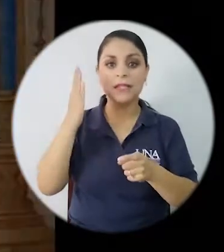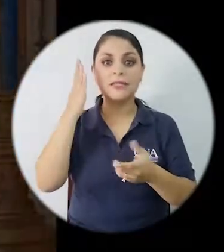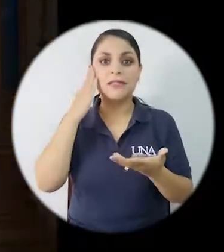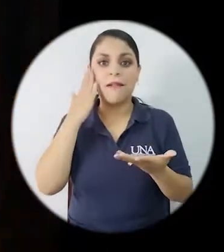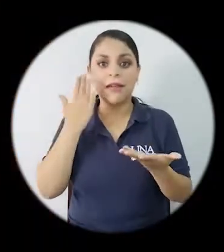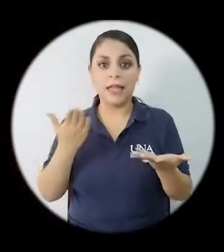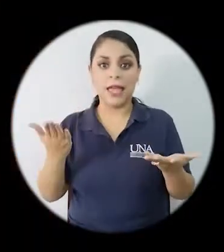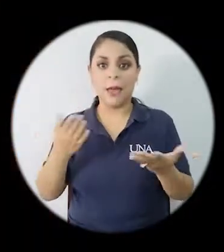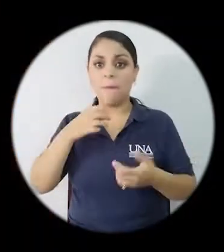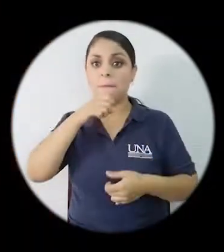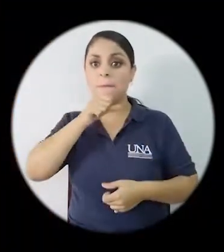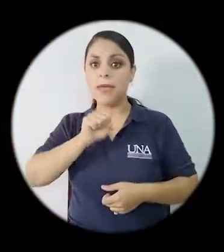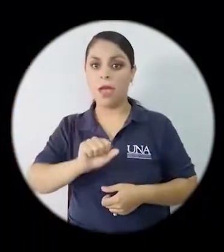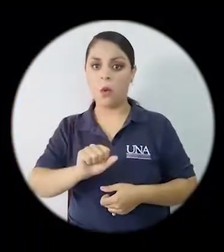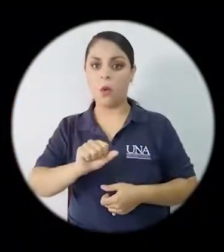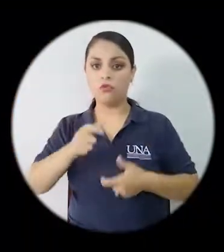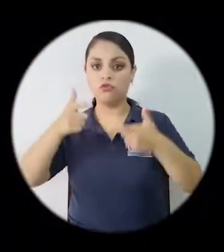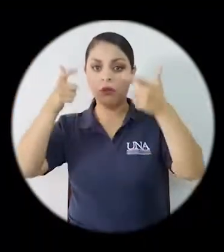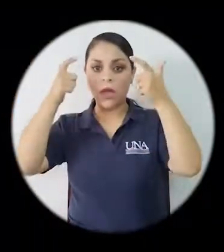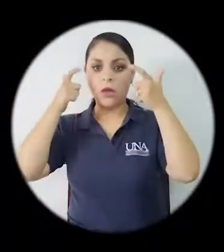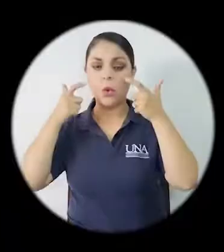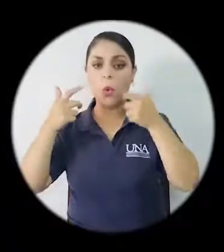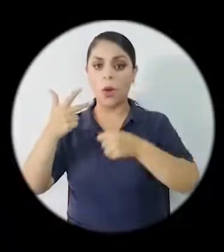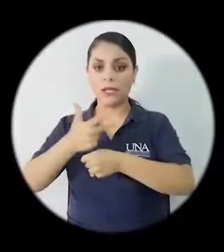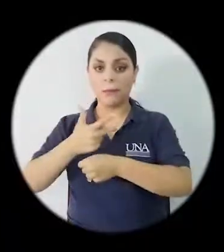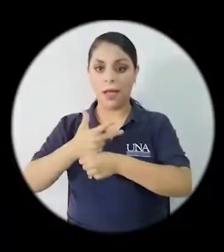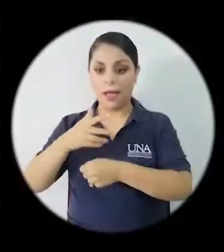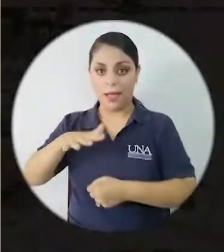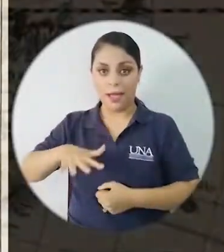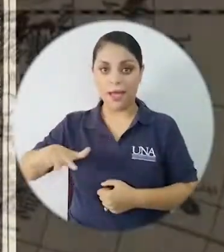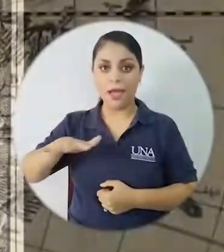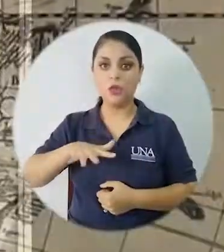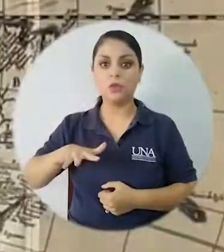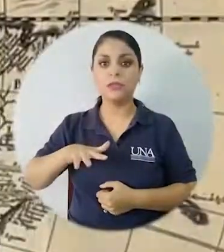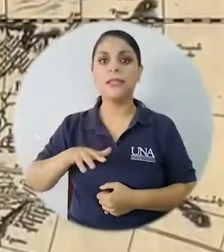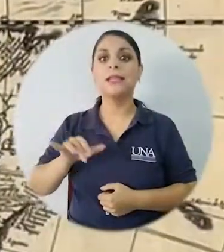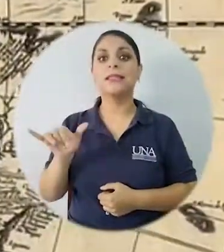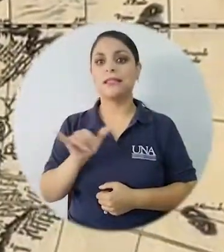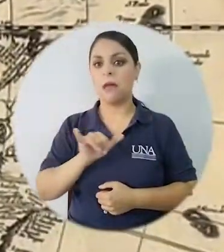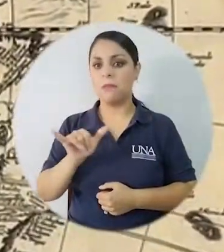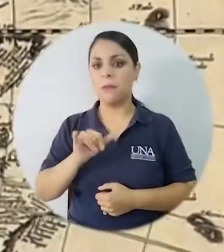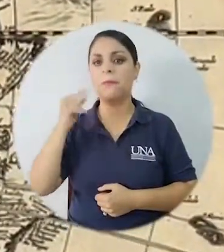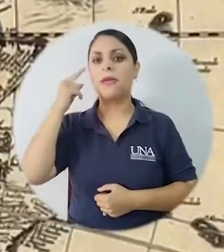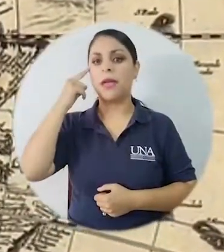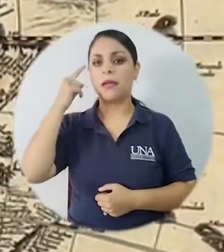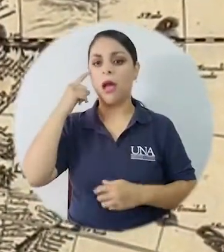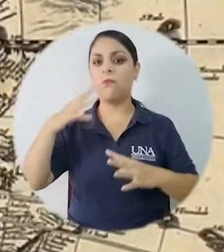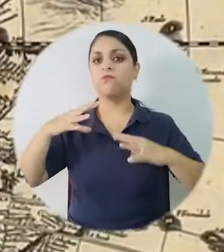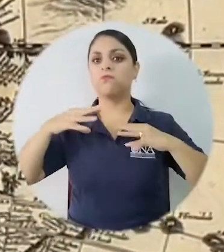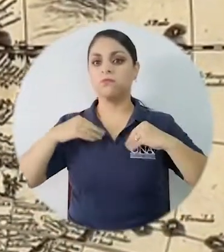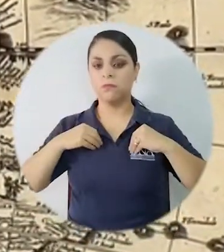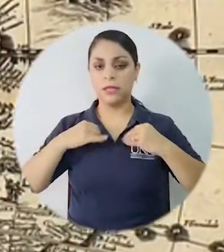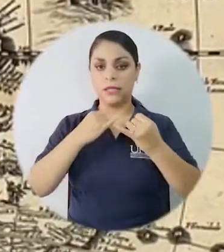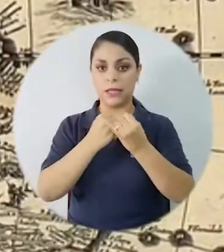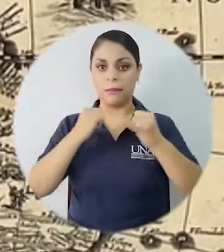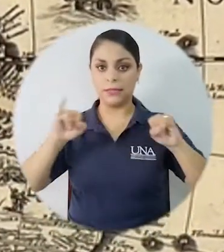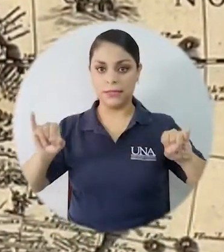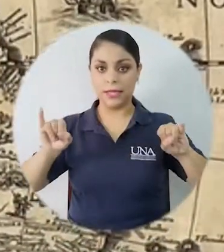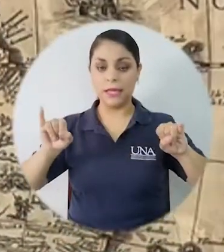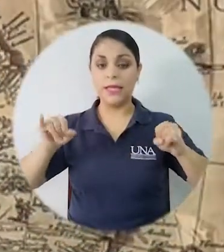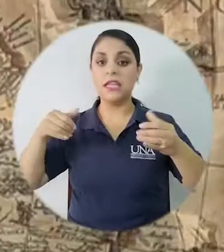del antiguo reino de Guatemala lleve adelante también su visión de independencia, de